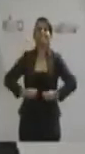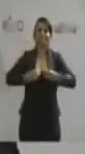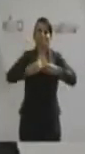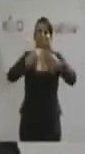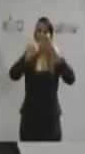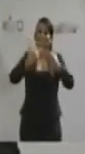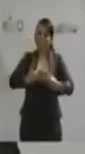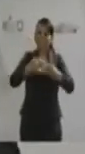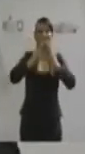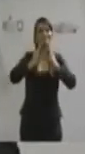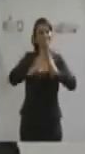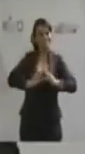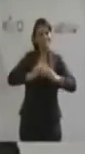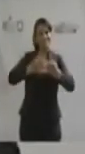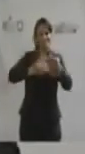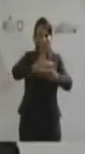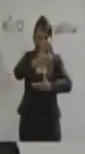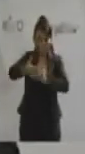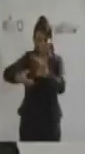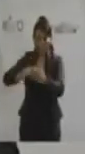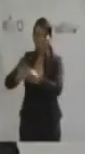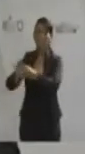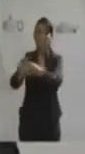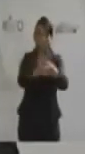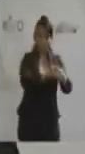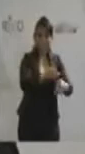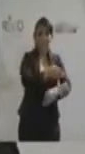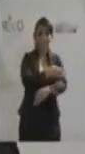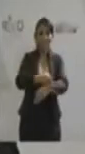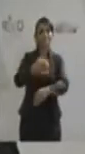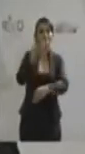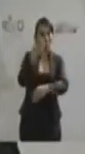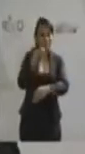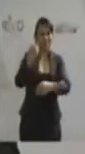con mayor armonía, para que haya felicidad en las familias. Ese es mi